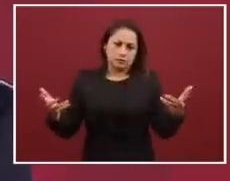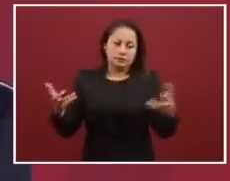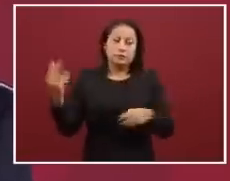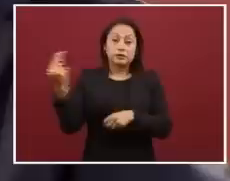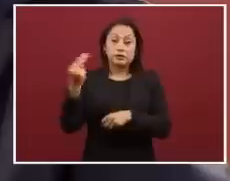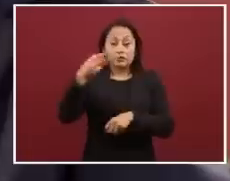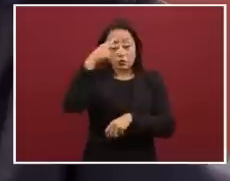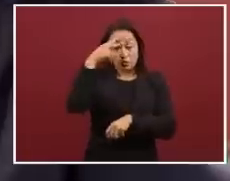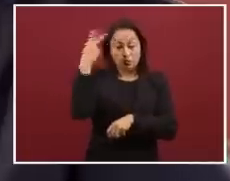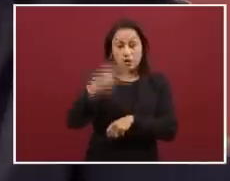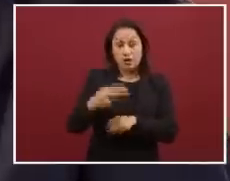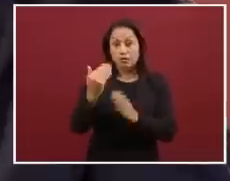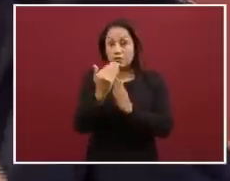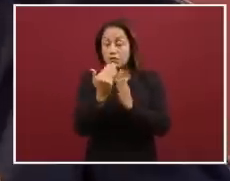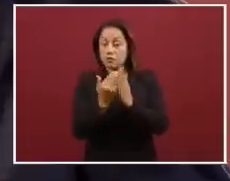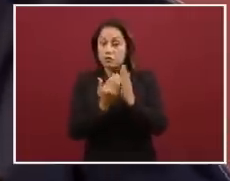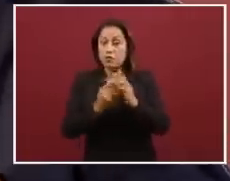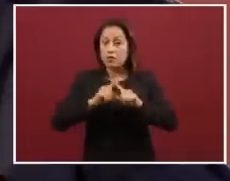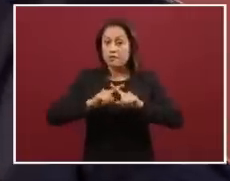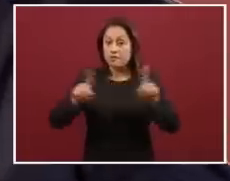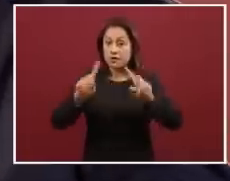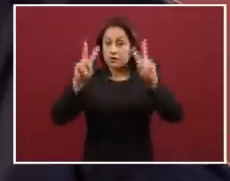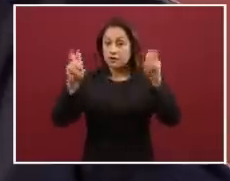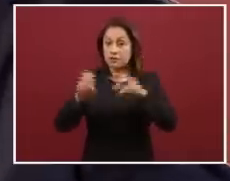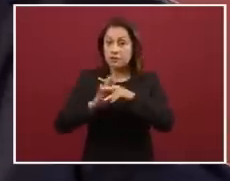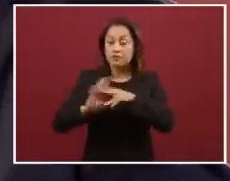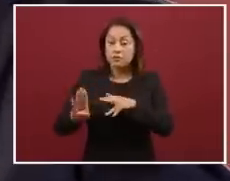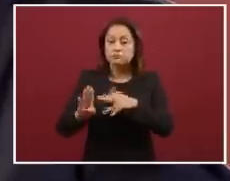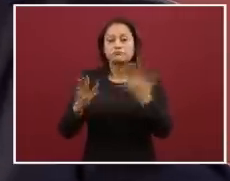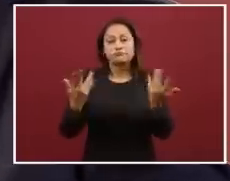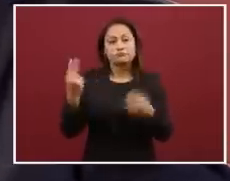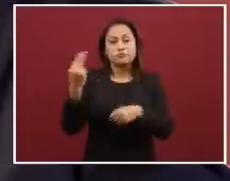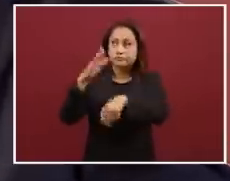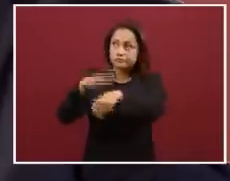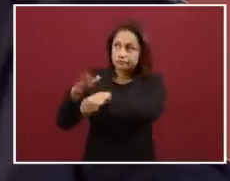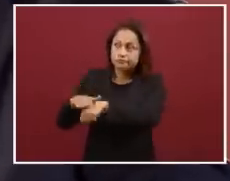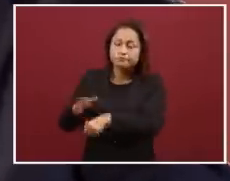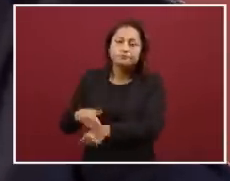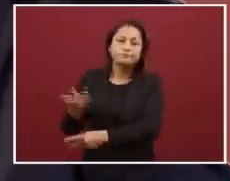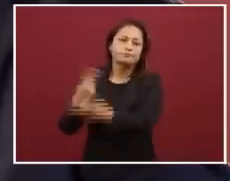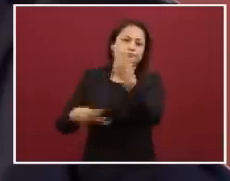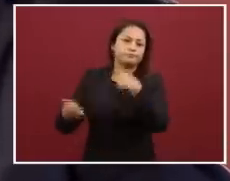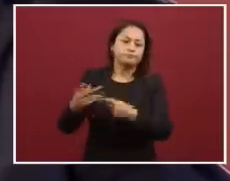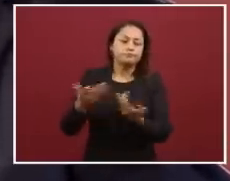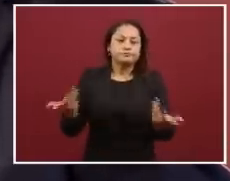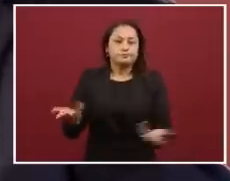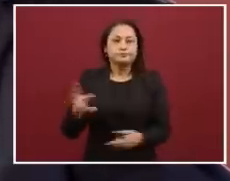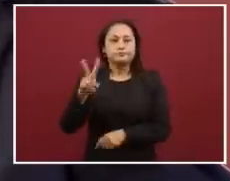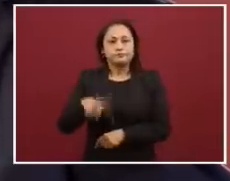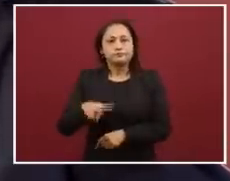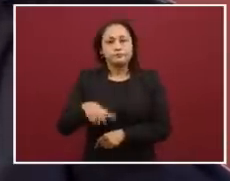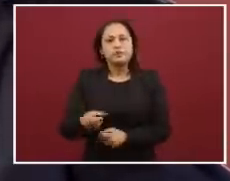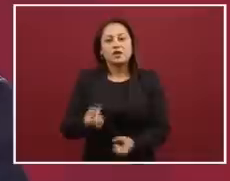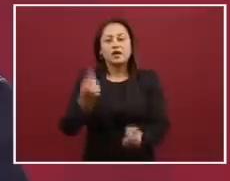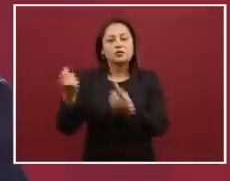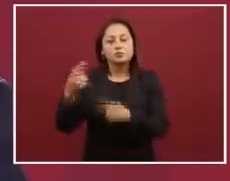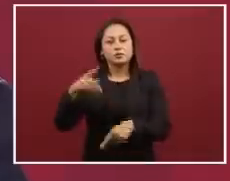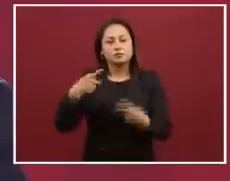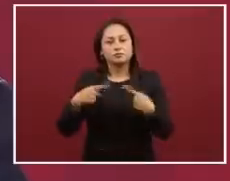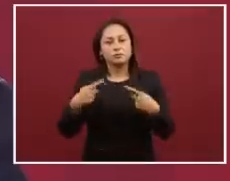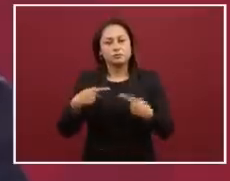hacer causa común. Extrañamos muchas voces los días de presiones más álgidas por las tarifas.